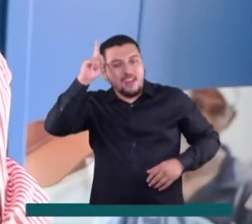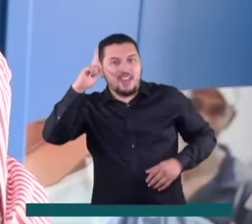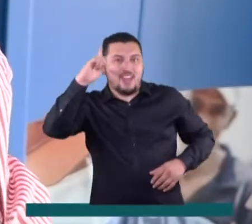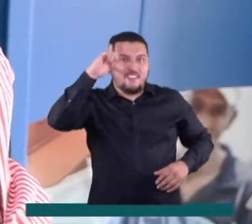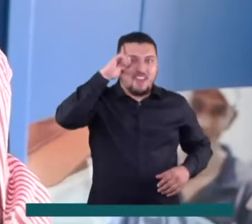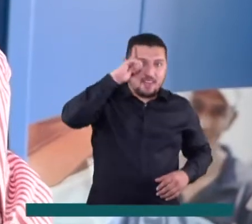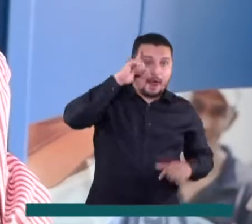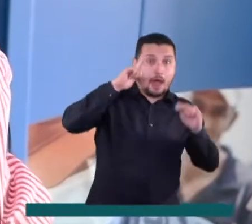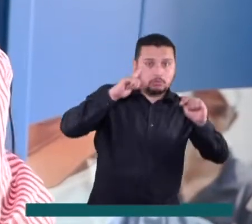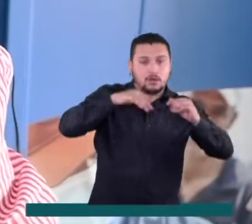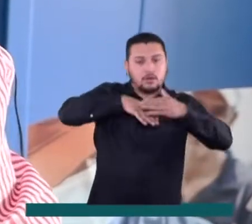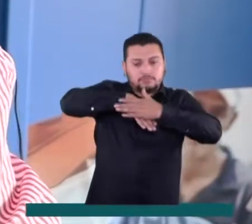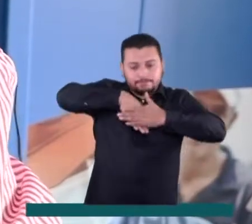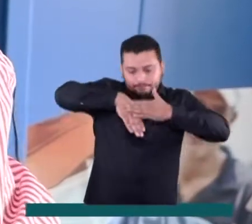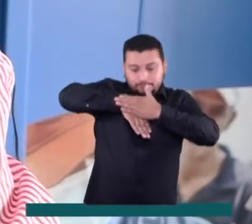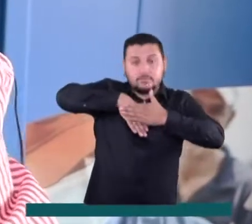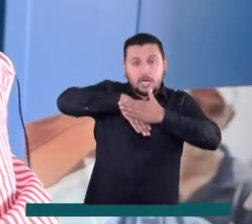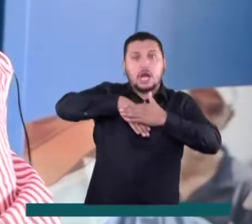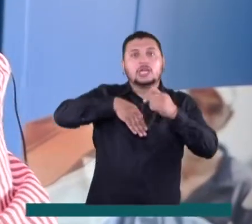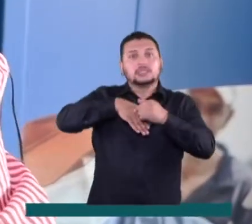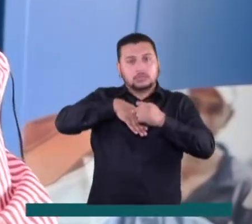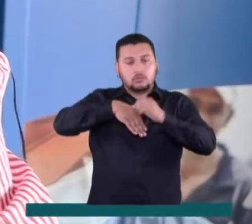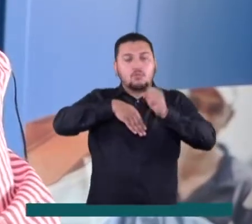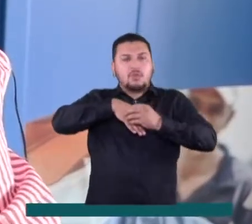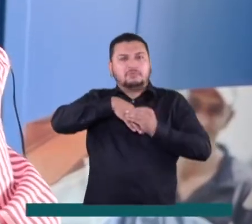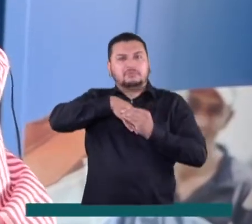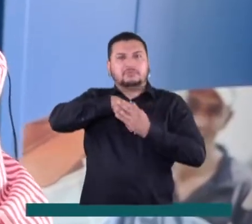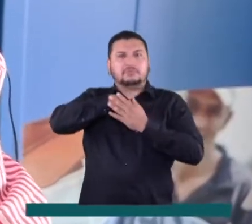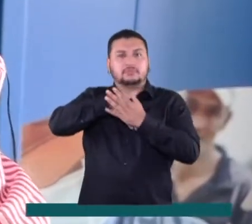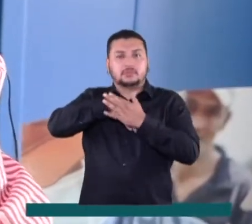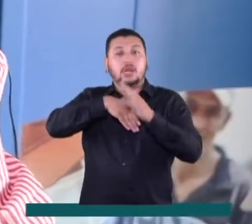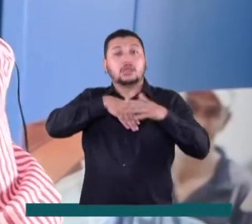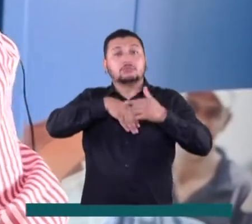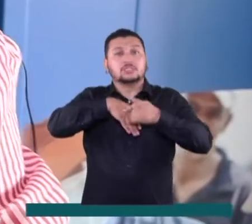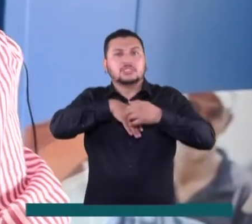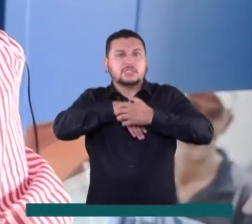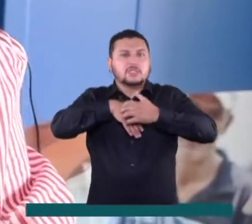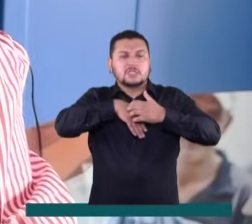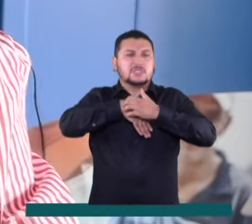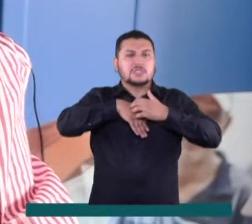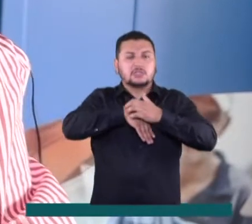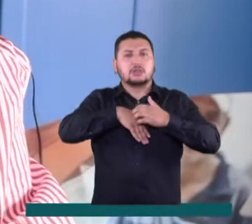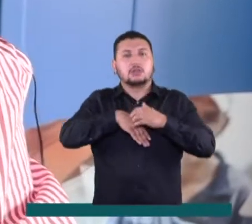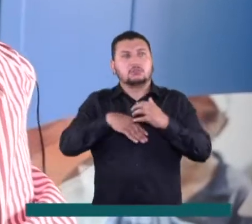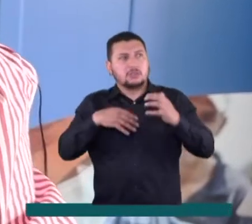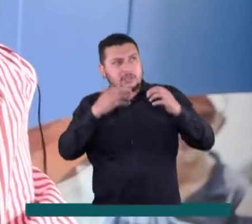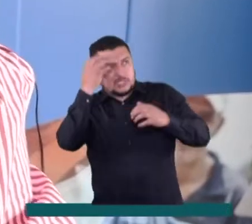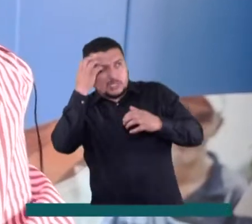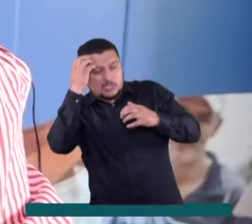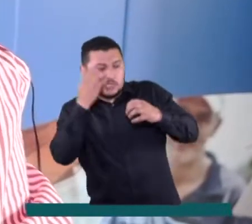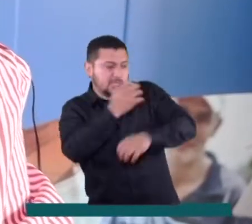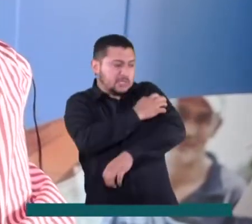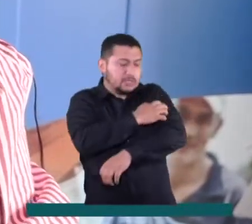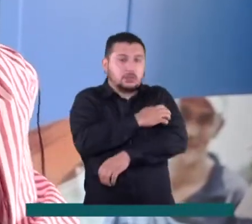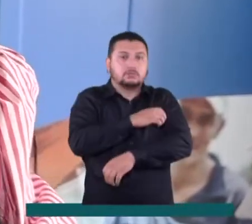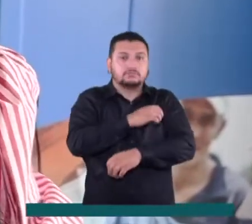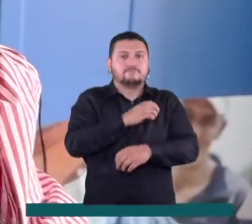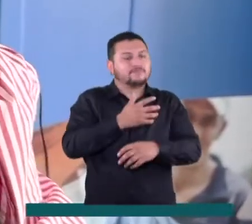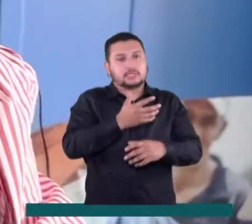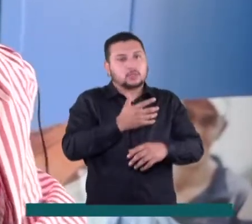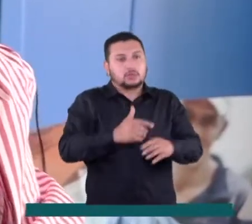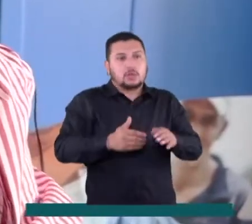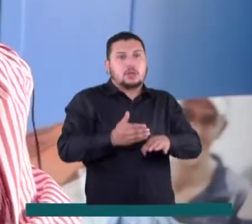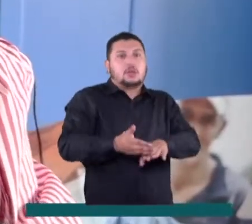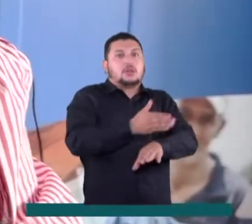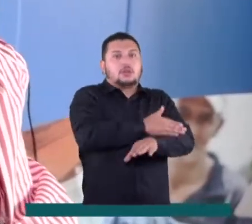especie de ampollitas y poco a poco se van convirtiendo en costras. Es muy importante que ante estas lesiones podamos acudir al médico para de esta